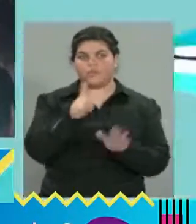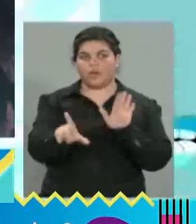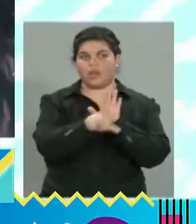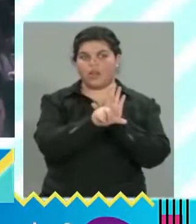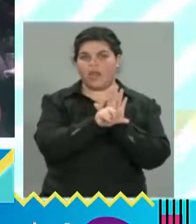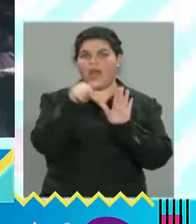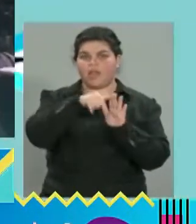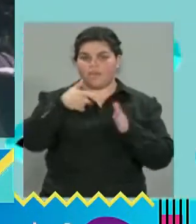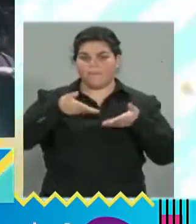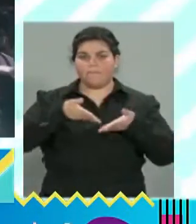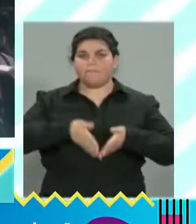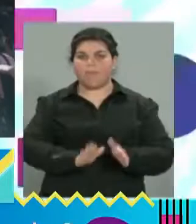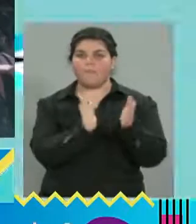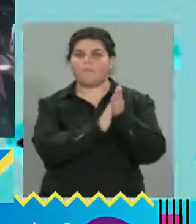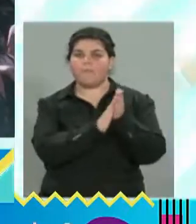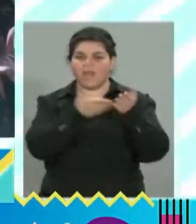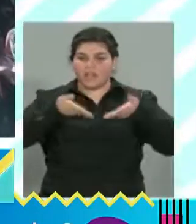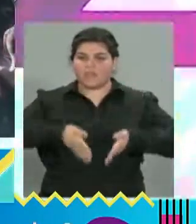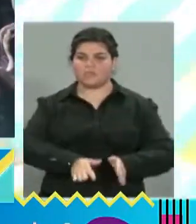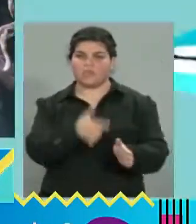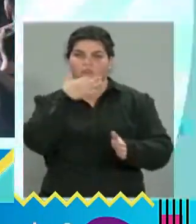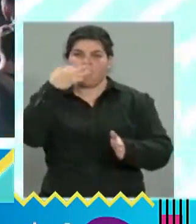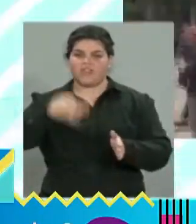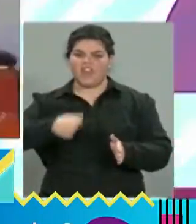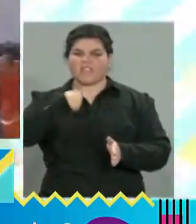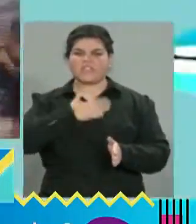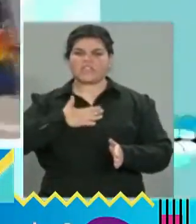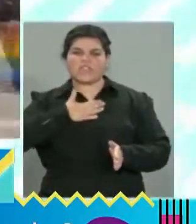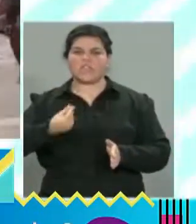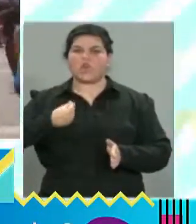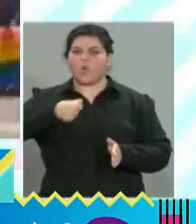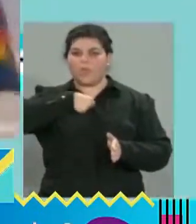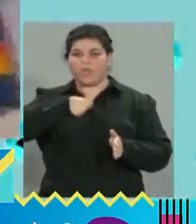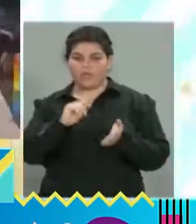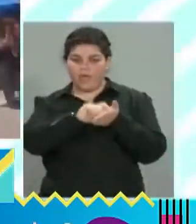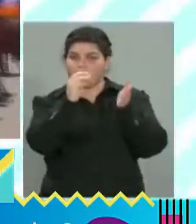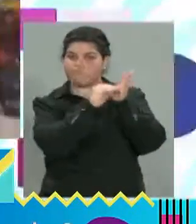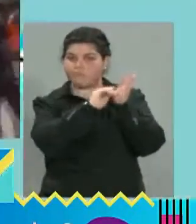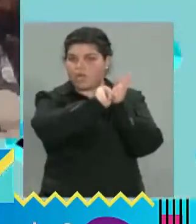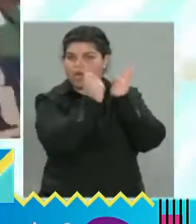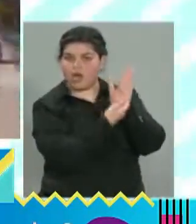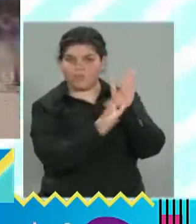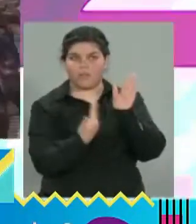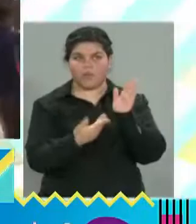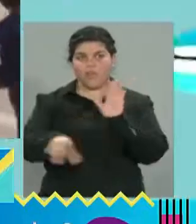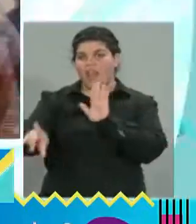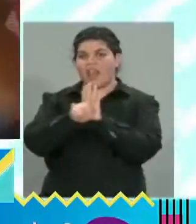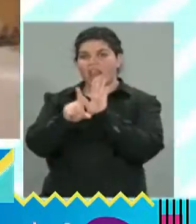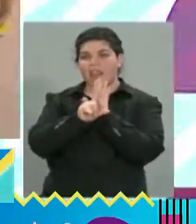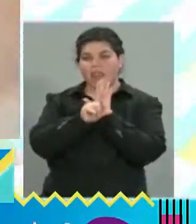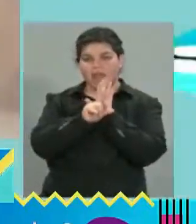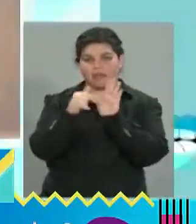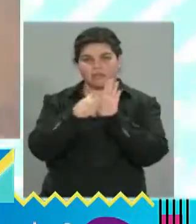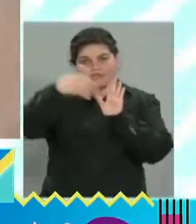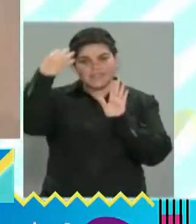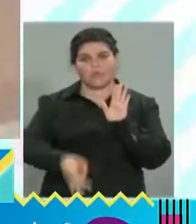partida de nacimiento para poner su verdadero género autopercibido. Digo, la discriminación pasa por otro lado, tal vez. O sea, el derecho que garantiza la ley específicamente es más fácil de